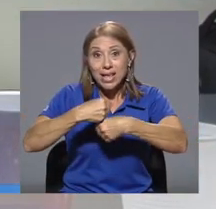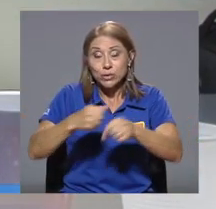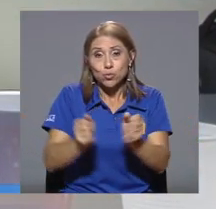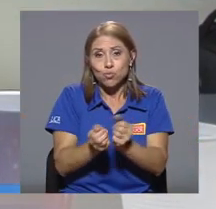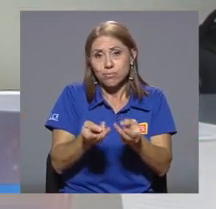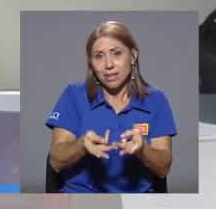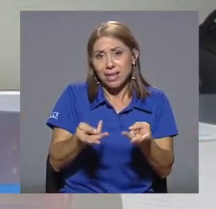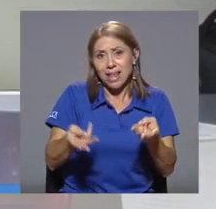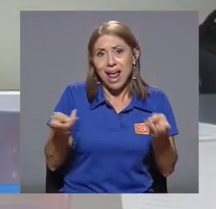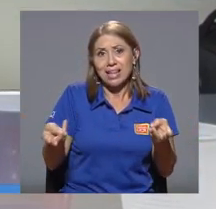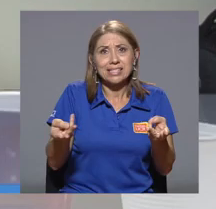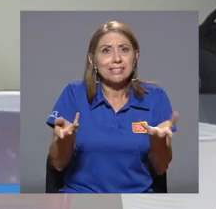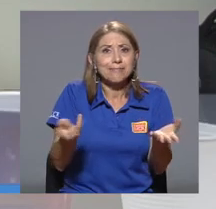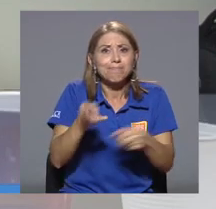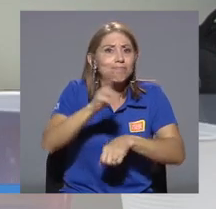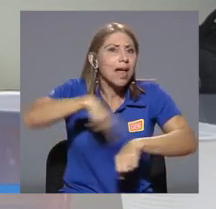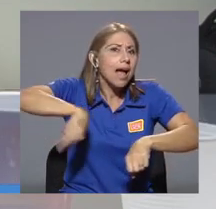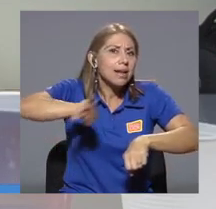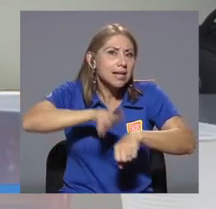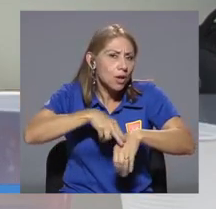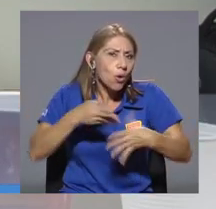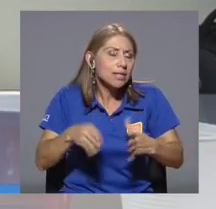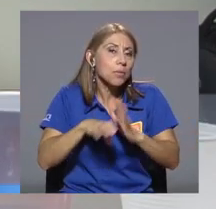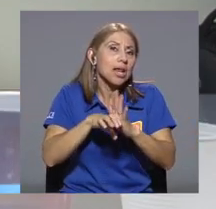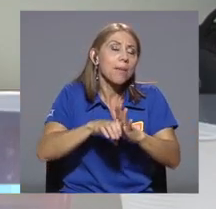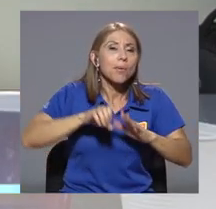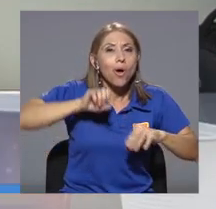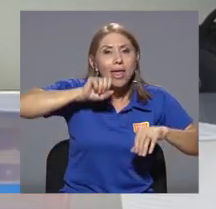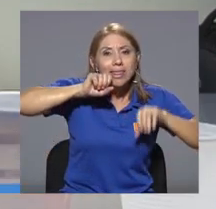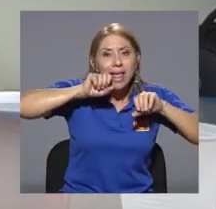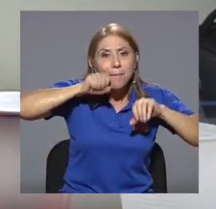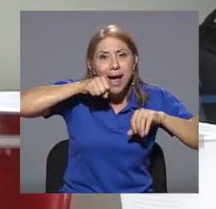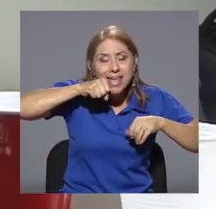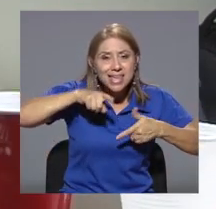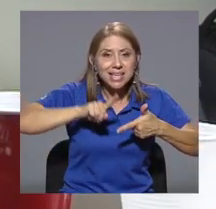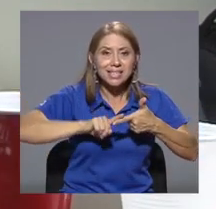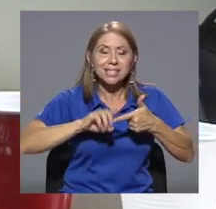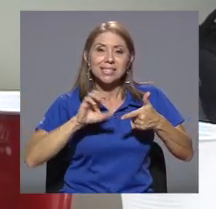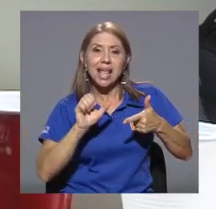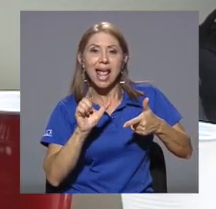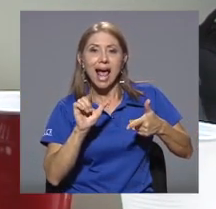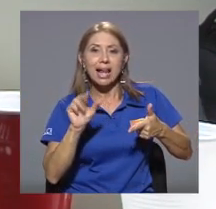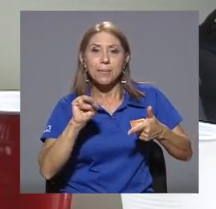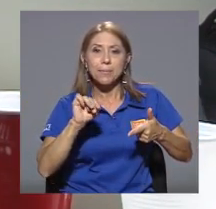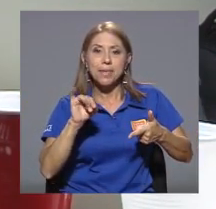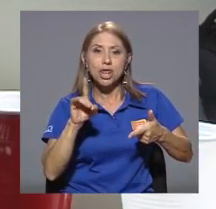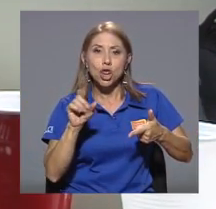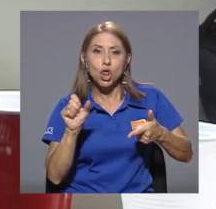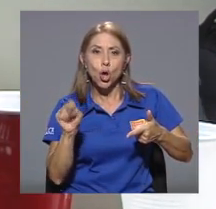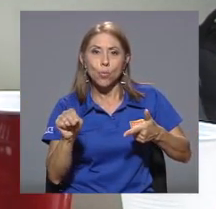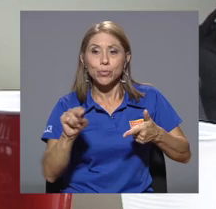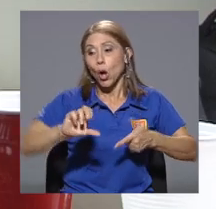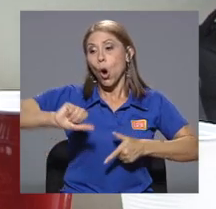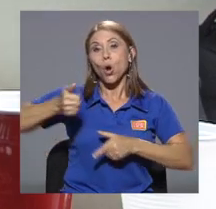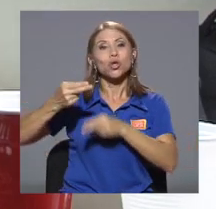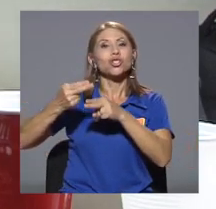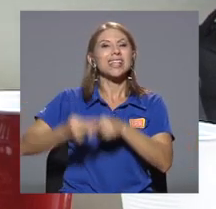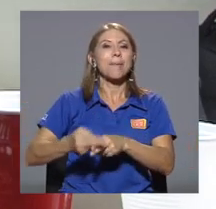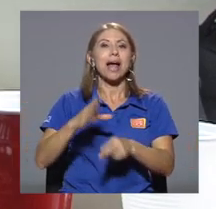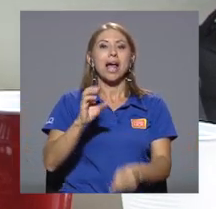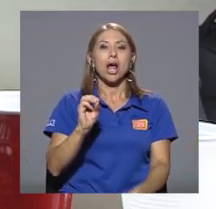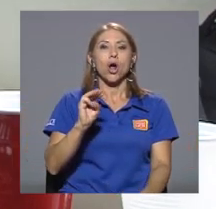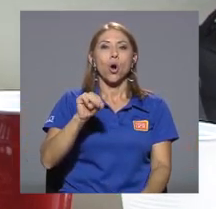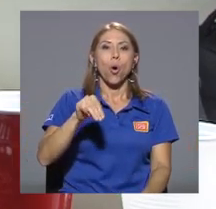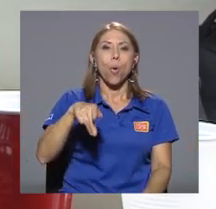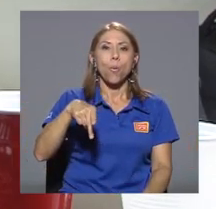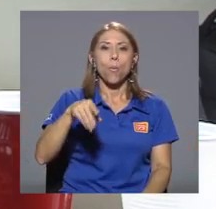materiales agrícolas, ¿verdad? Este, por ejemplo, de maíz, hay de almidón, y hay otros que se llaman compostables, entonces